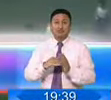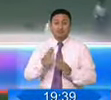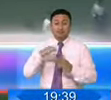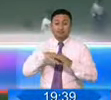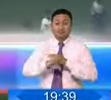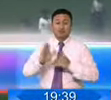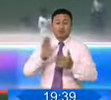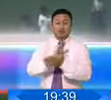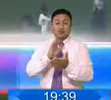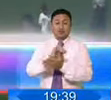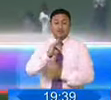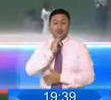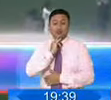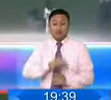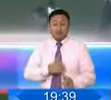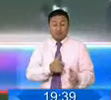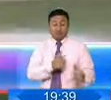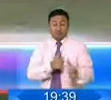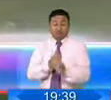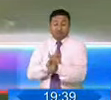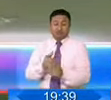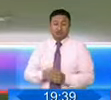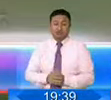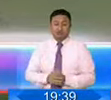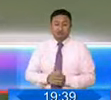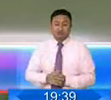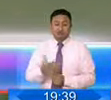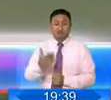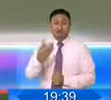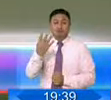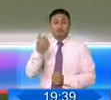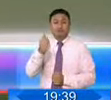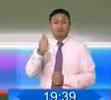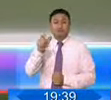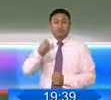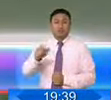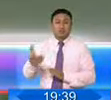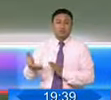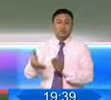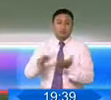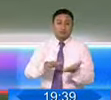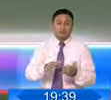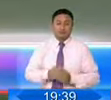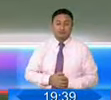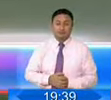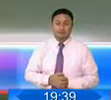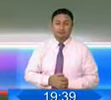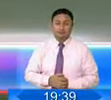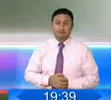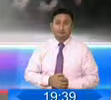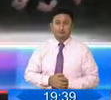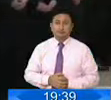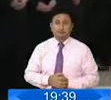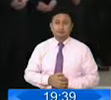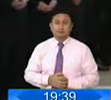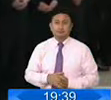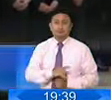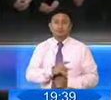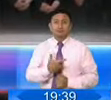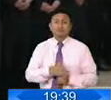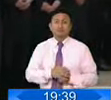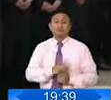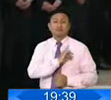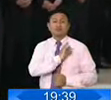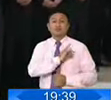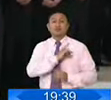una escuela de Estados Unidos deja al menos 10 personas fallecidas y también los obispos de